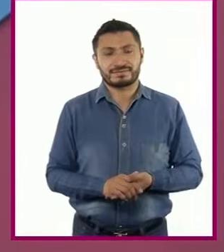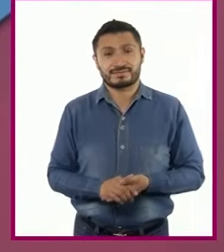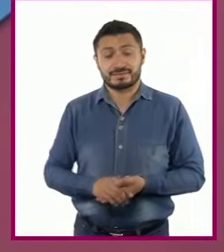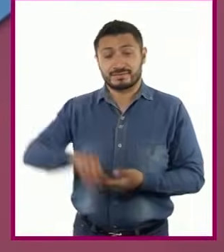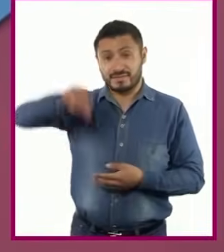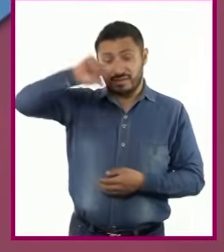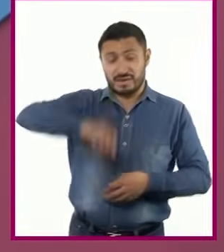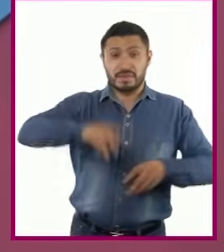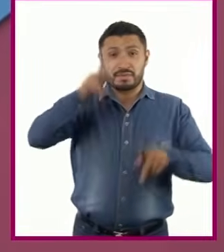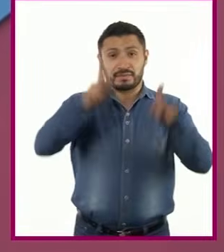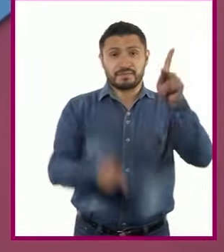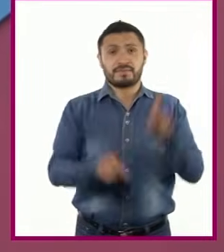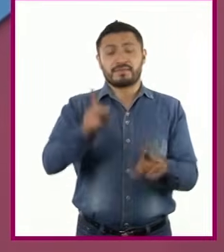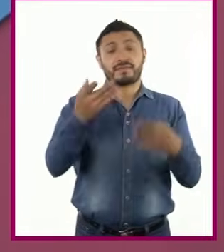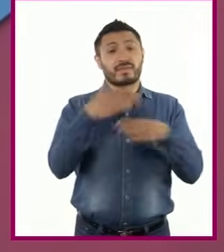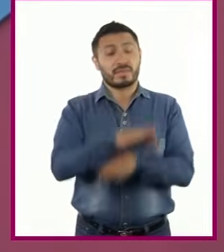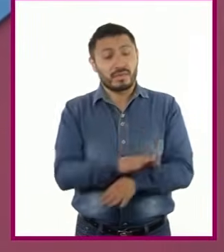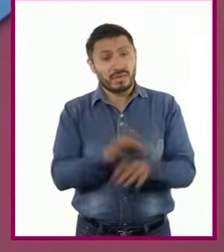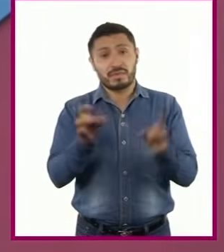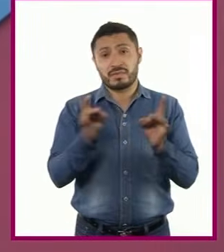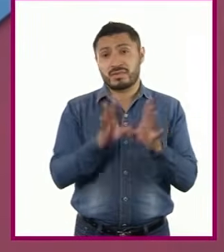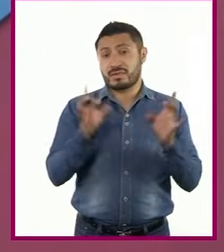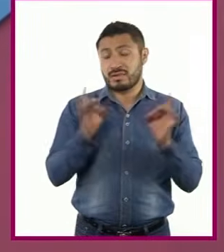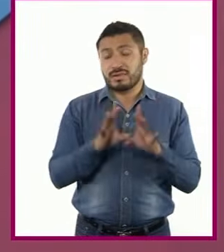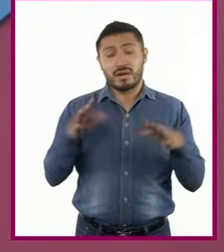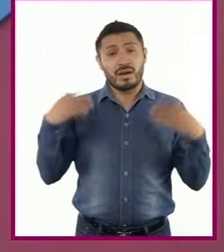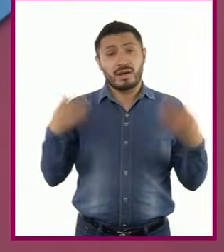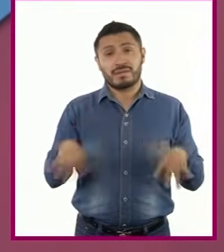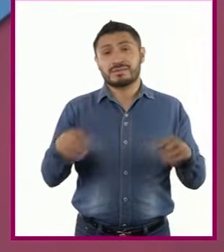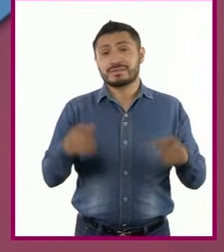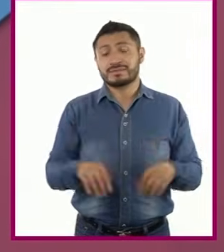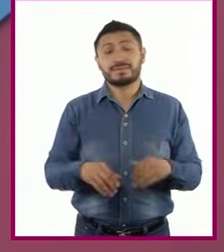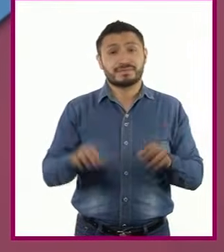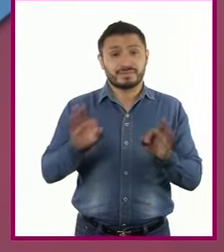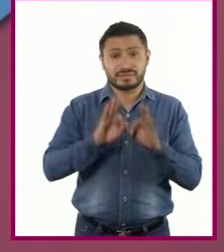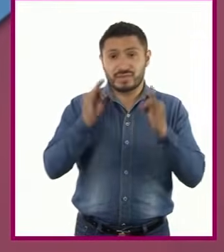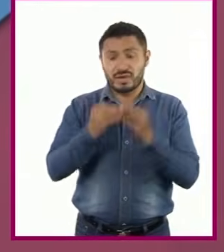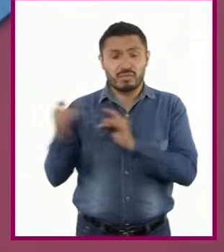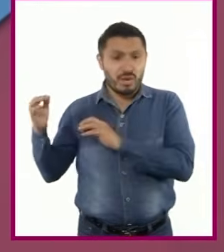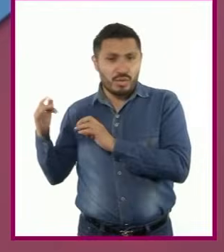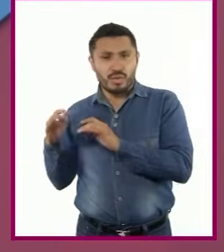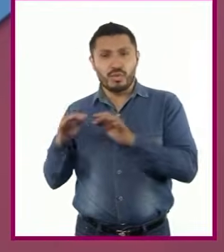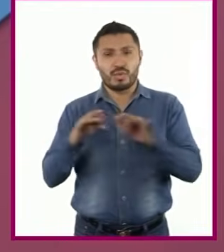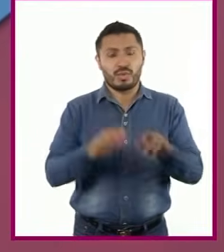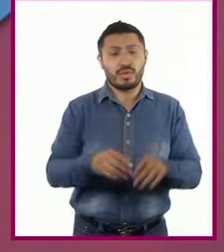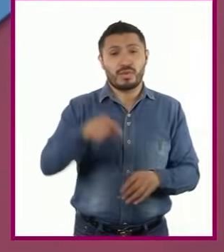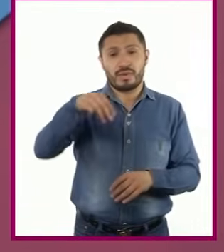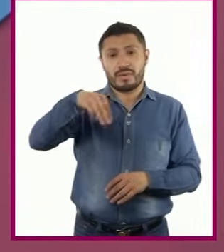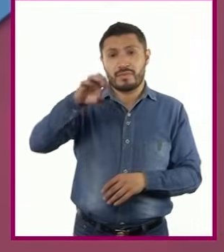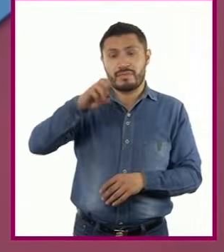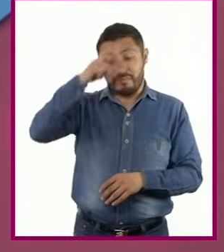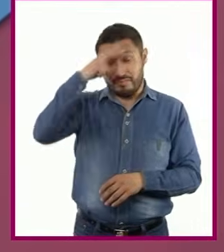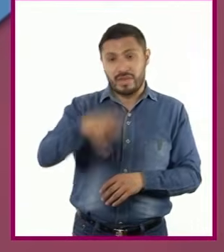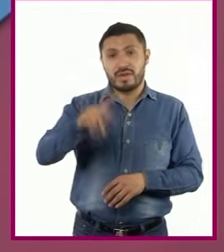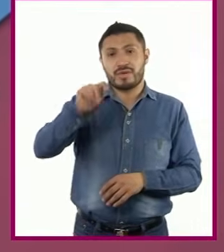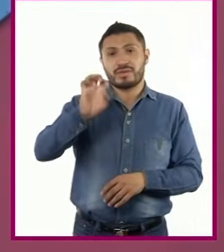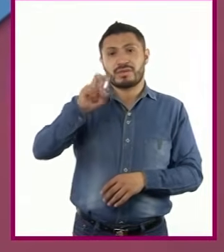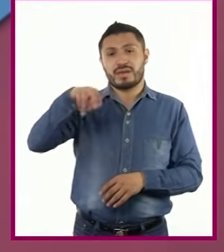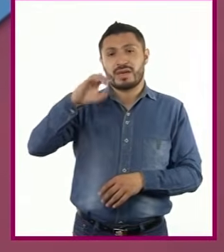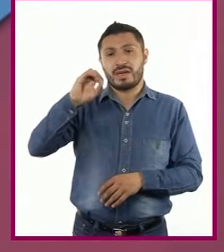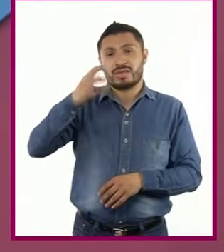Hoy hablaremos de los acontecimientos del proceso de conquista de México Tenochtitlan